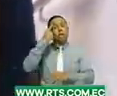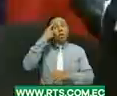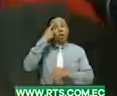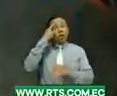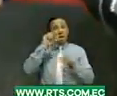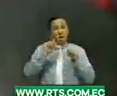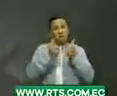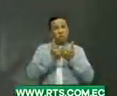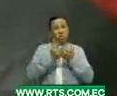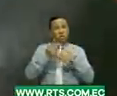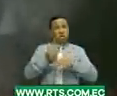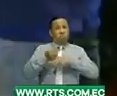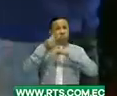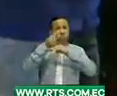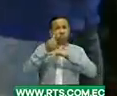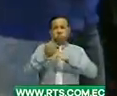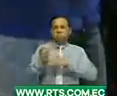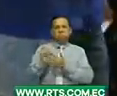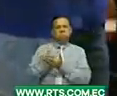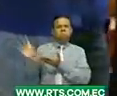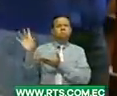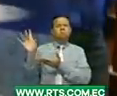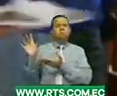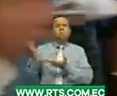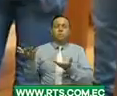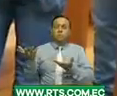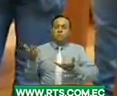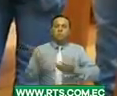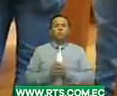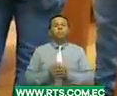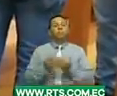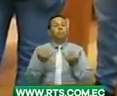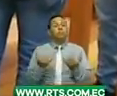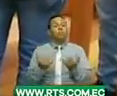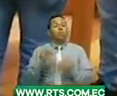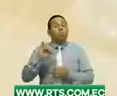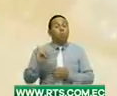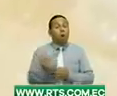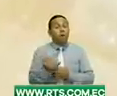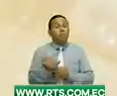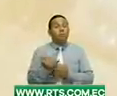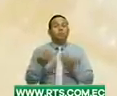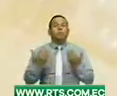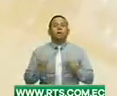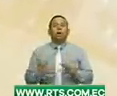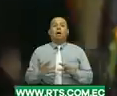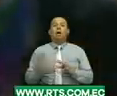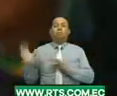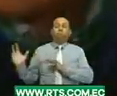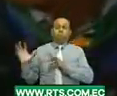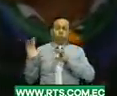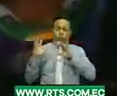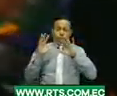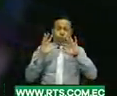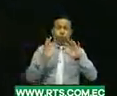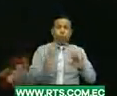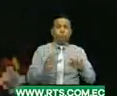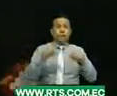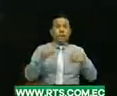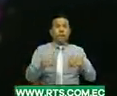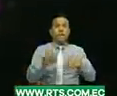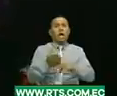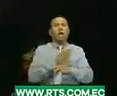por acompañar una manifestación. Es jueves y hay un operativo electoral en casa del ex prefecto que tras un año y medio